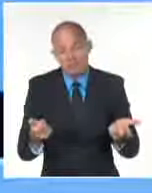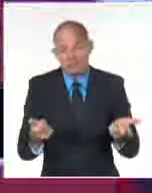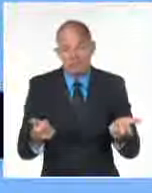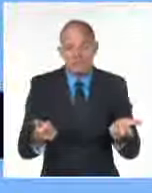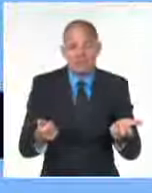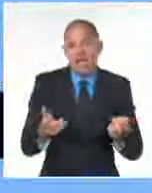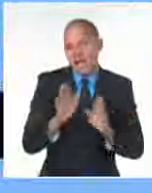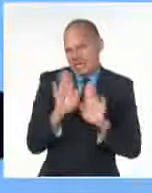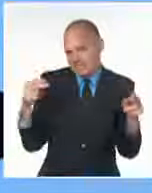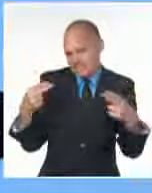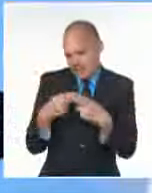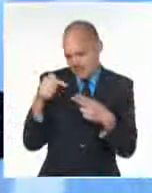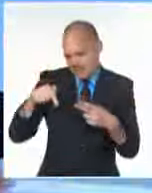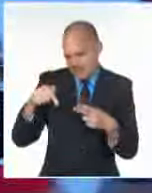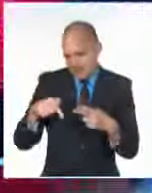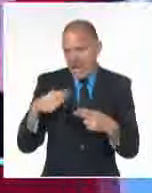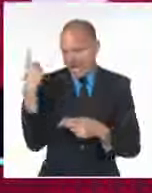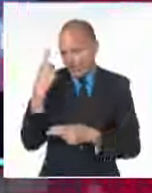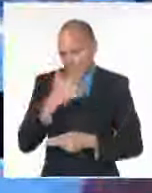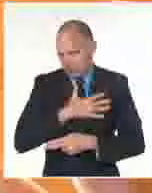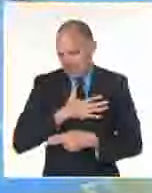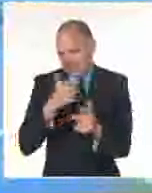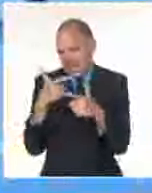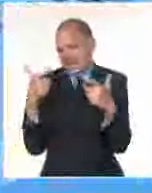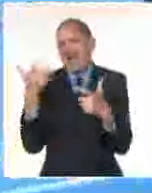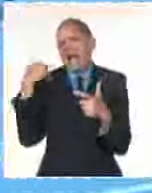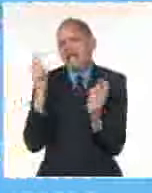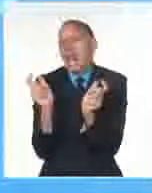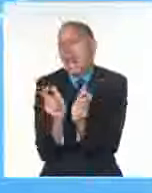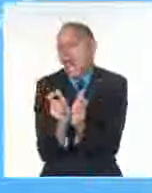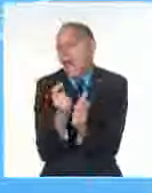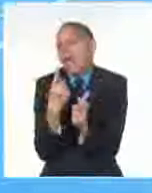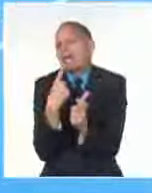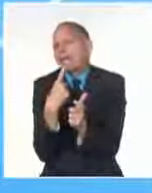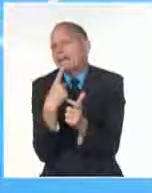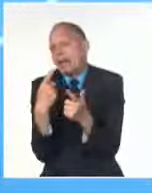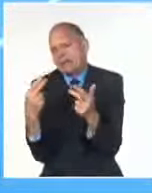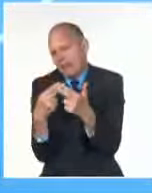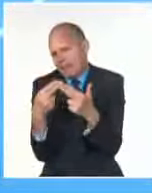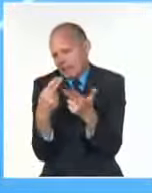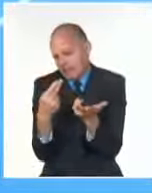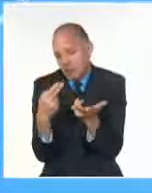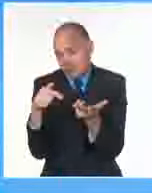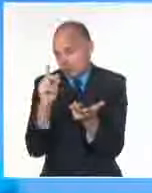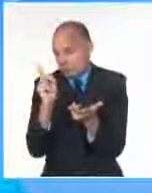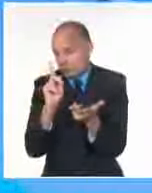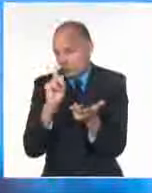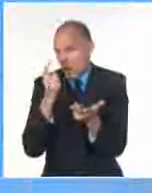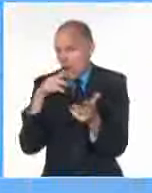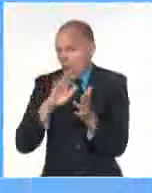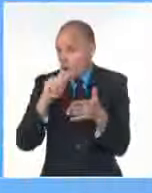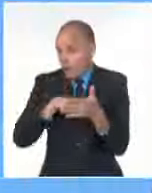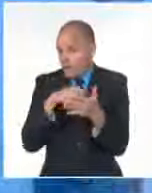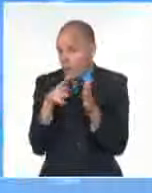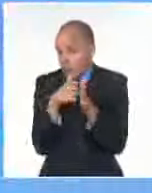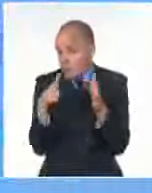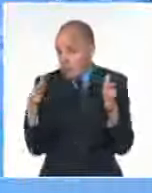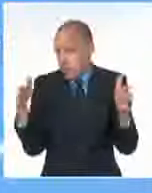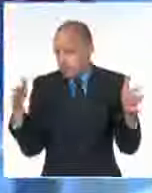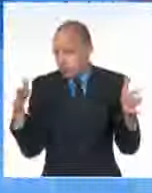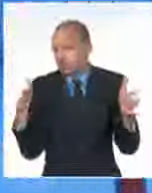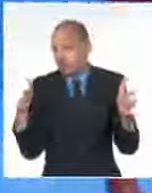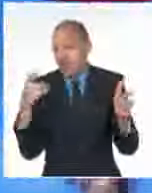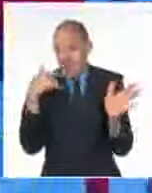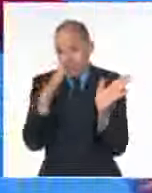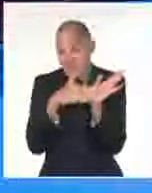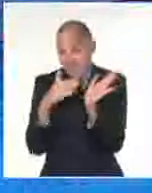nacional se amplió, ya no es un torneito pequeño para cumplir con el calendario. Actualmente tenemos un certamen nacional de varios